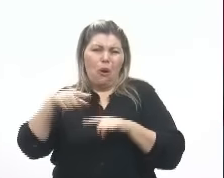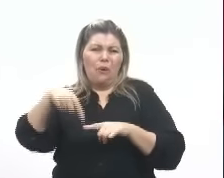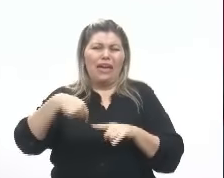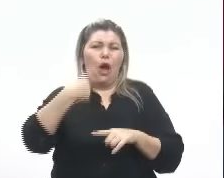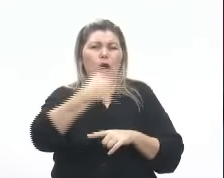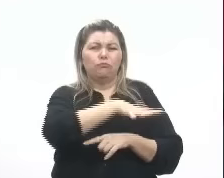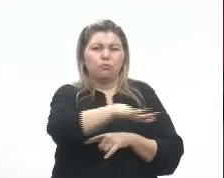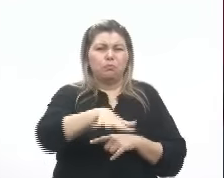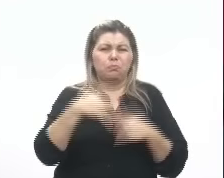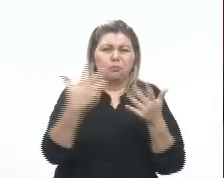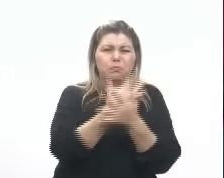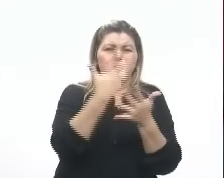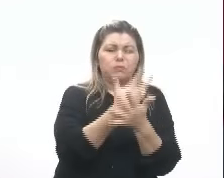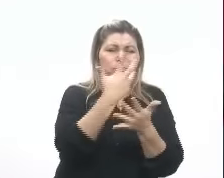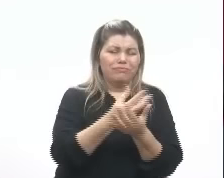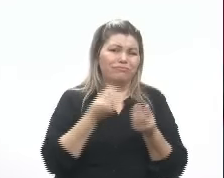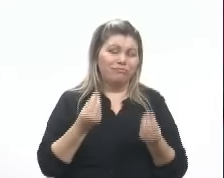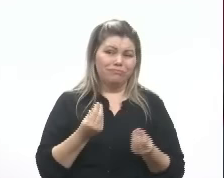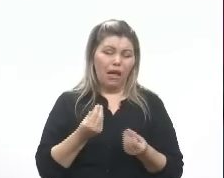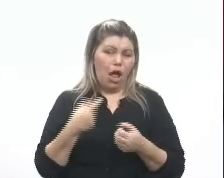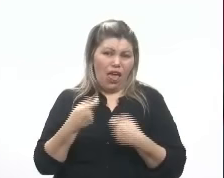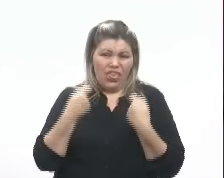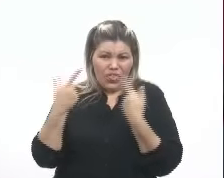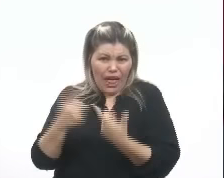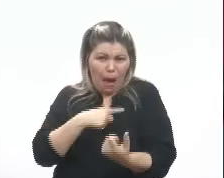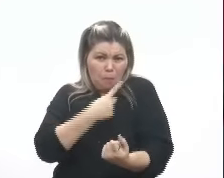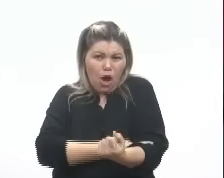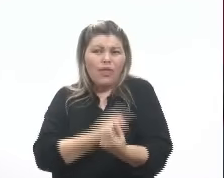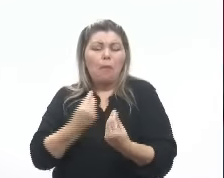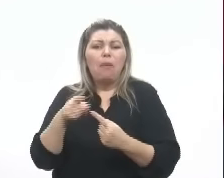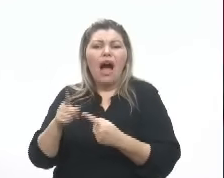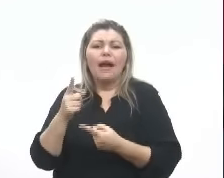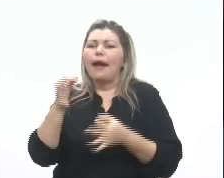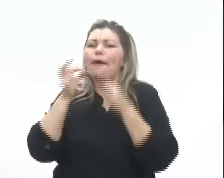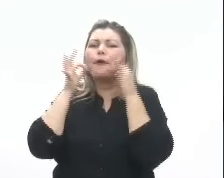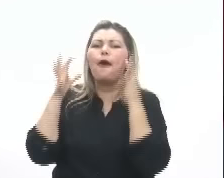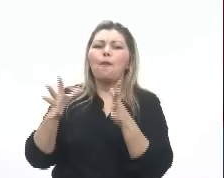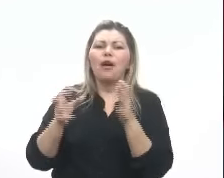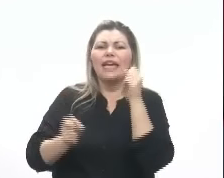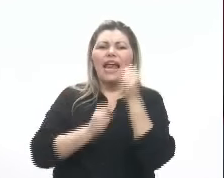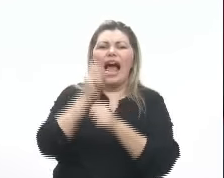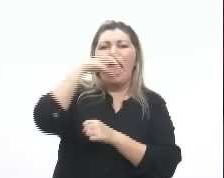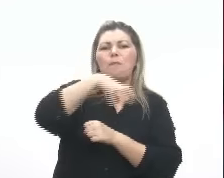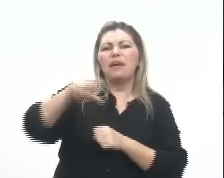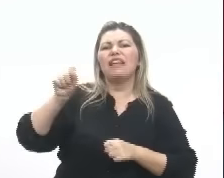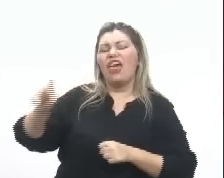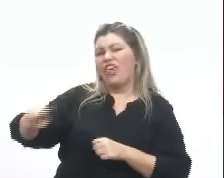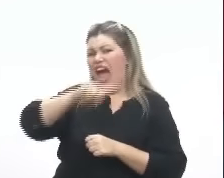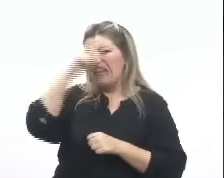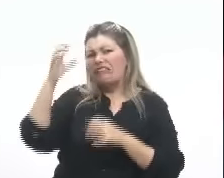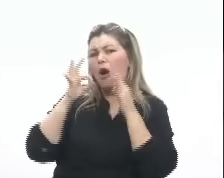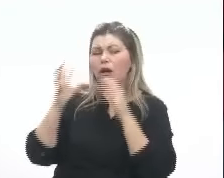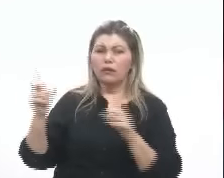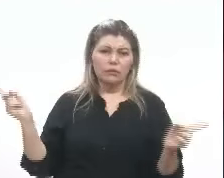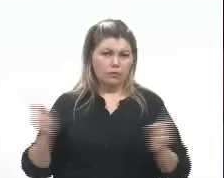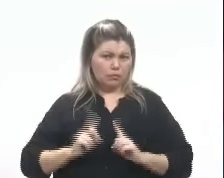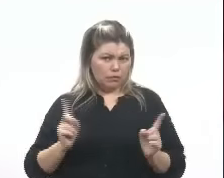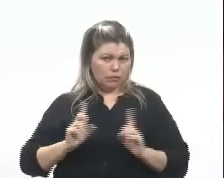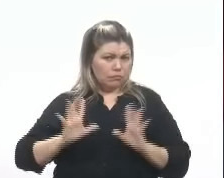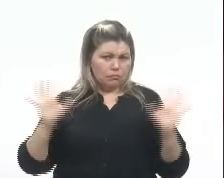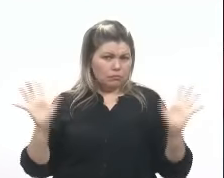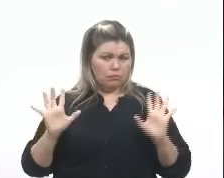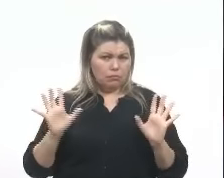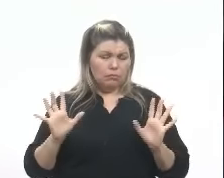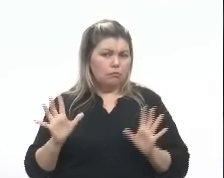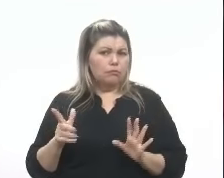Tampoco le vamos a dar poderes especiales para que haga lo que quiera con las empresas del Estado. Porque como dijo Anabel acá, yo no me engaño con este cambio